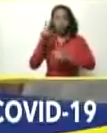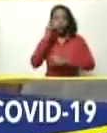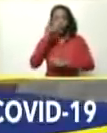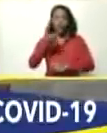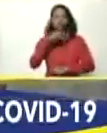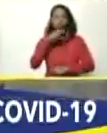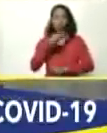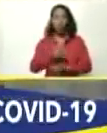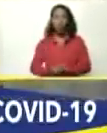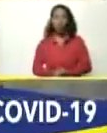nietos.